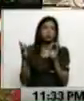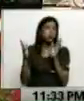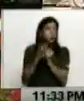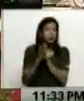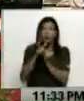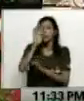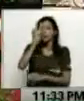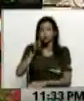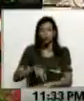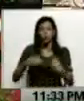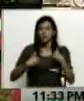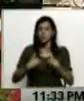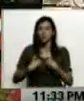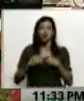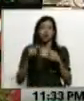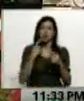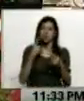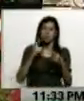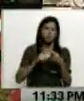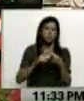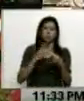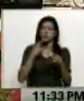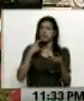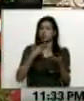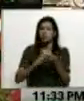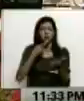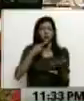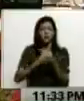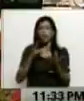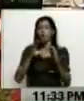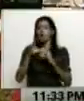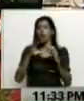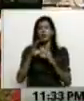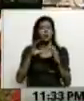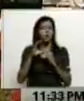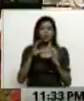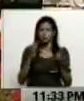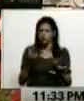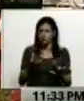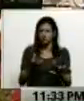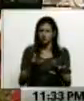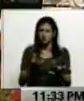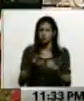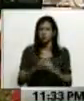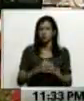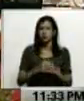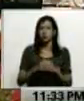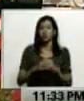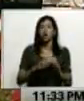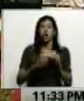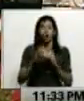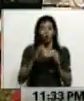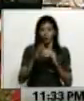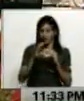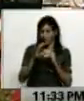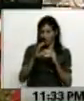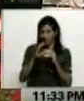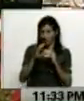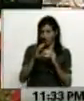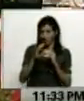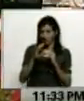antes todo no con su cara ahí conatel no sé qué cosa conatel era la caja la caja no la Caja Chica la